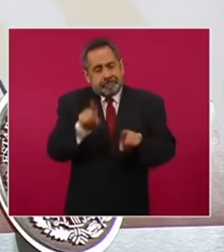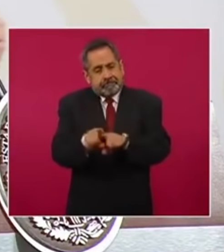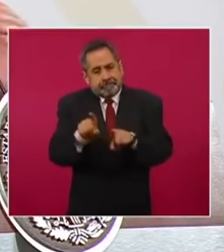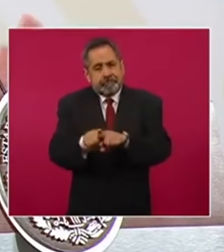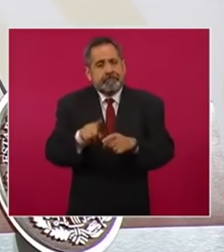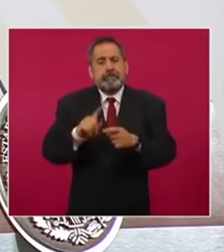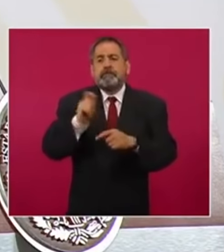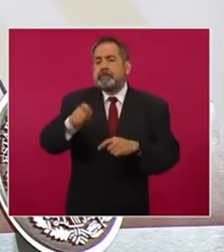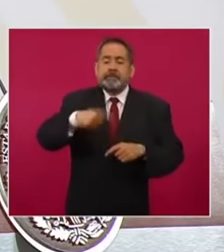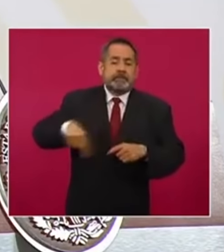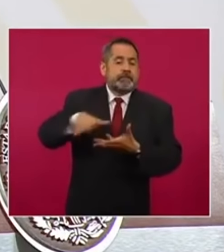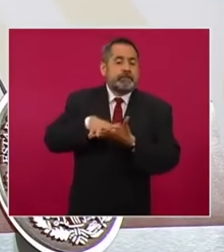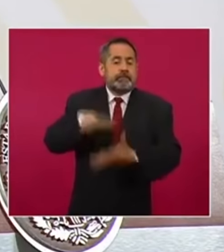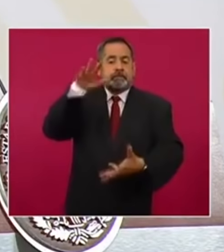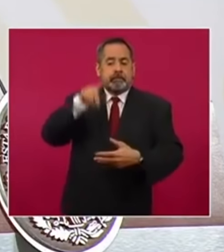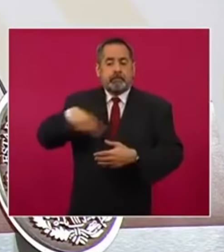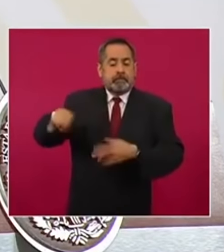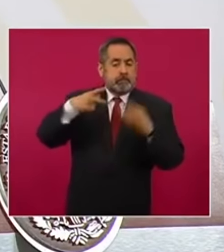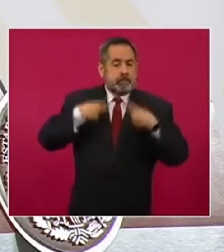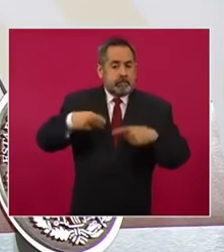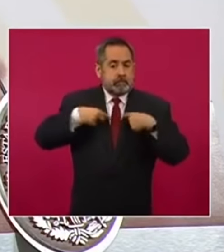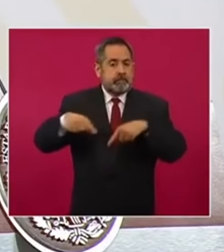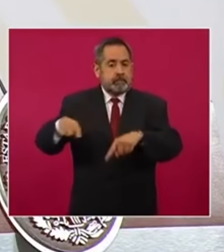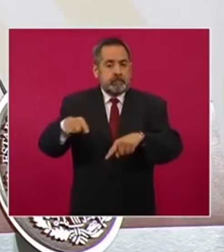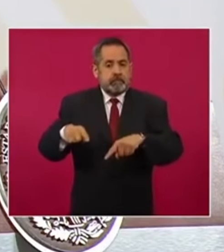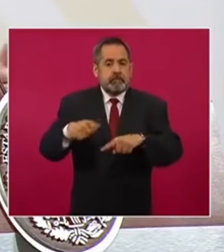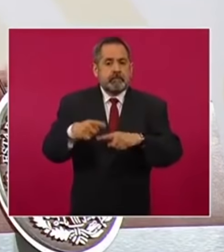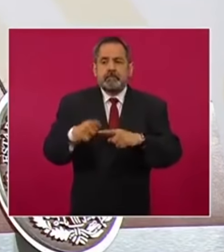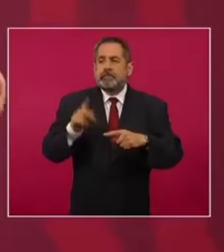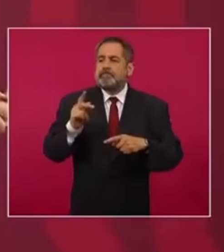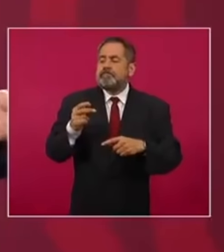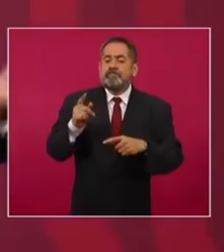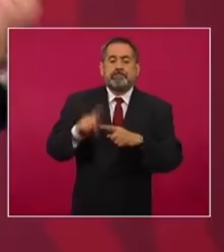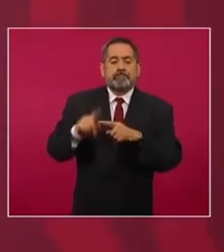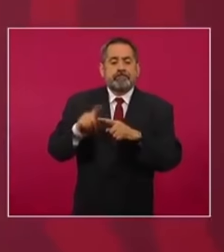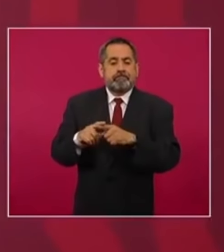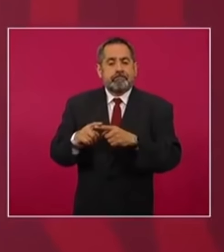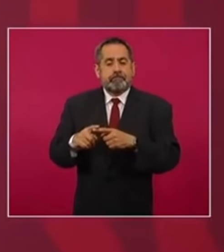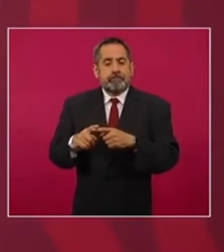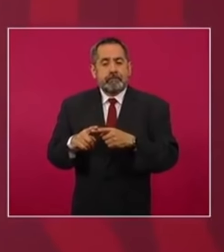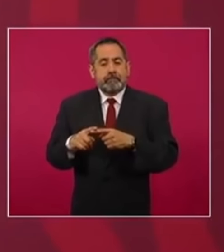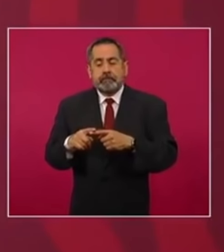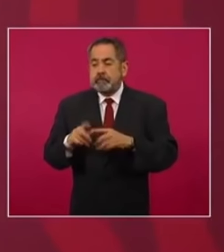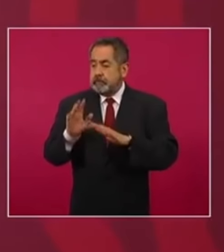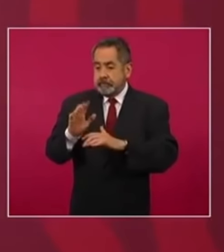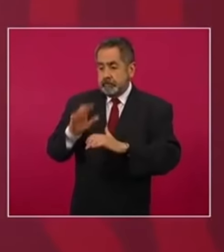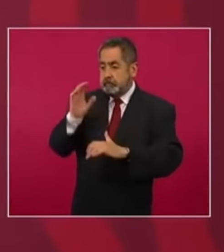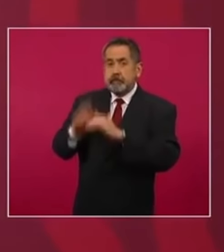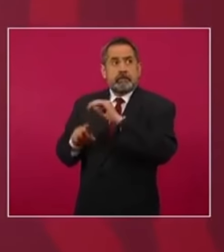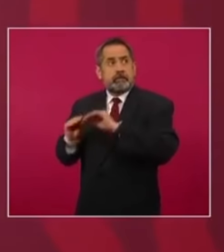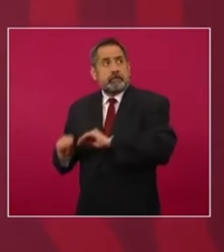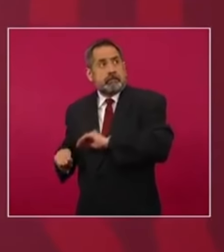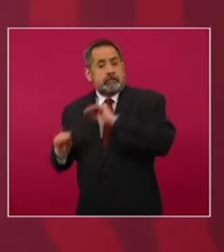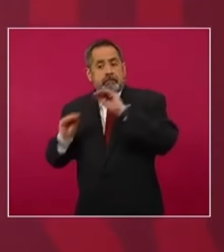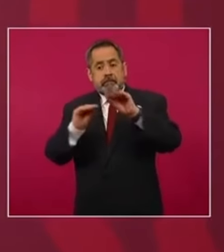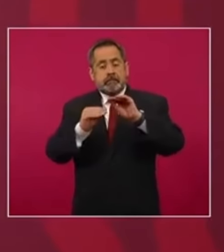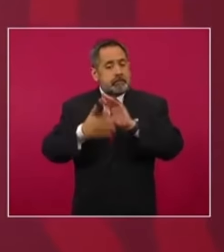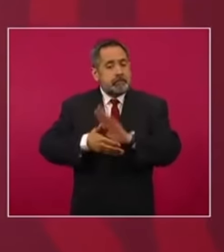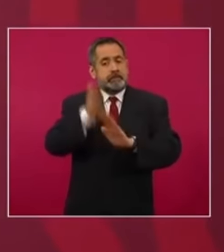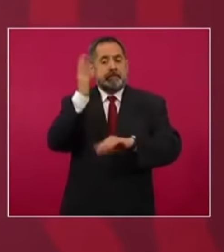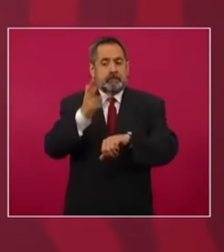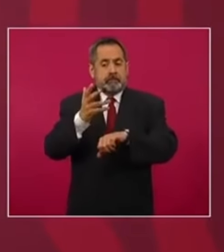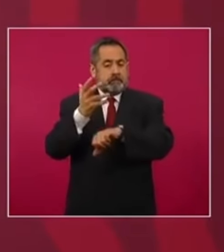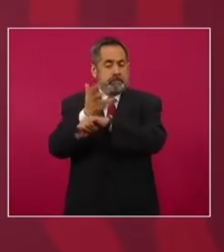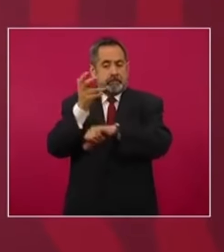que la mayor parte de estos pasajeros eran paisanas y paisanos que iban de regreso a los Estados Unidos